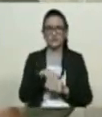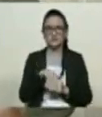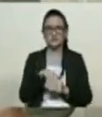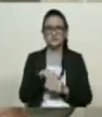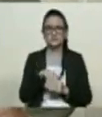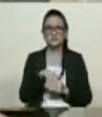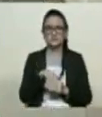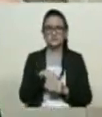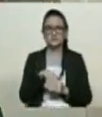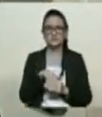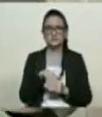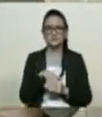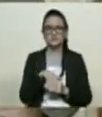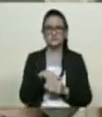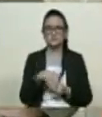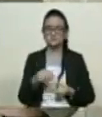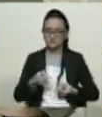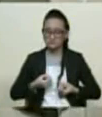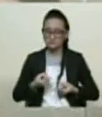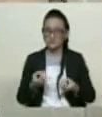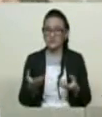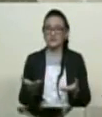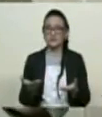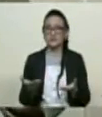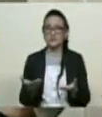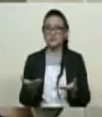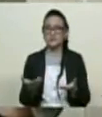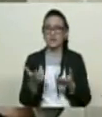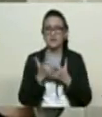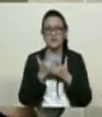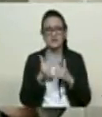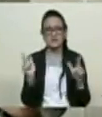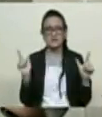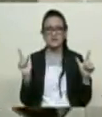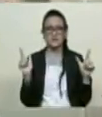garantiza la expresión libre,